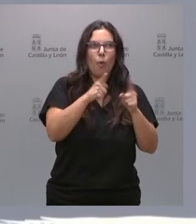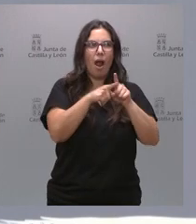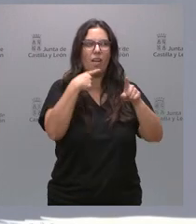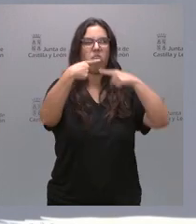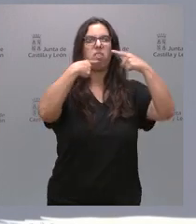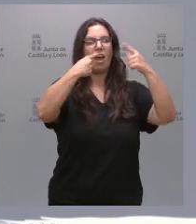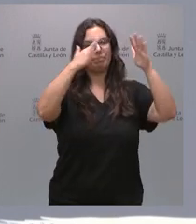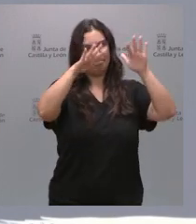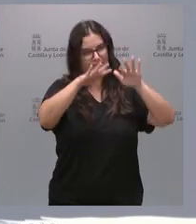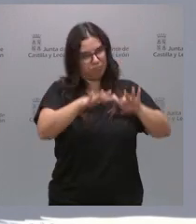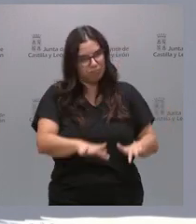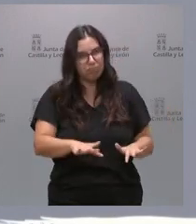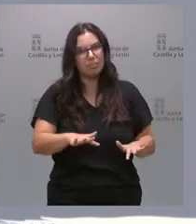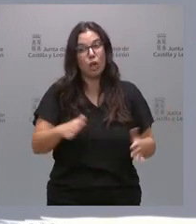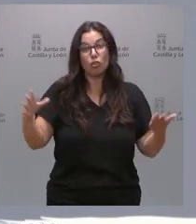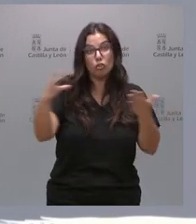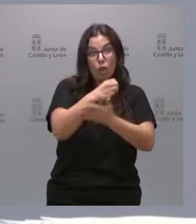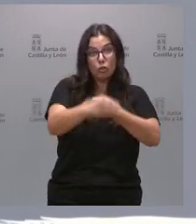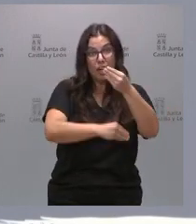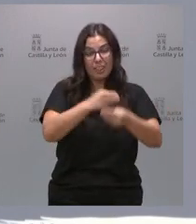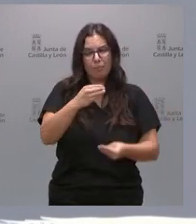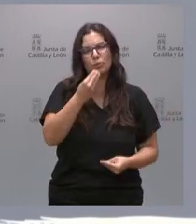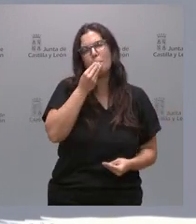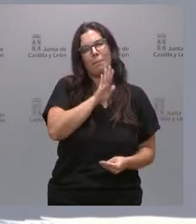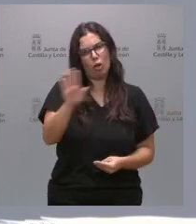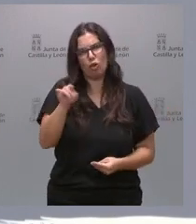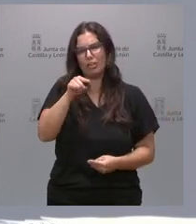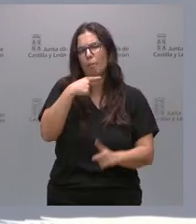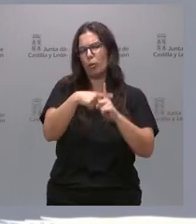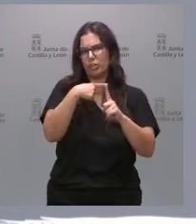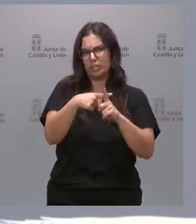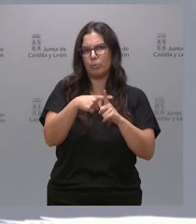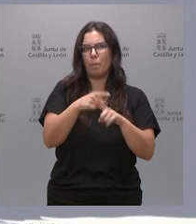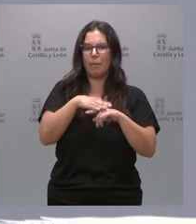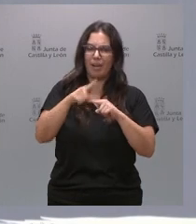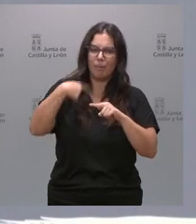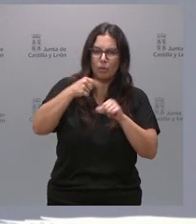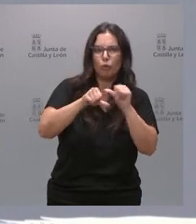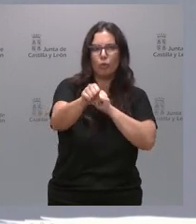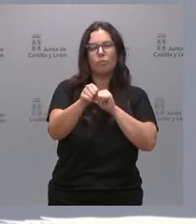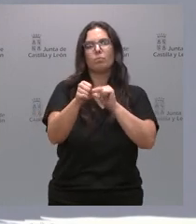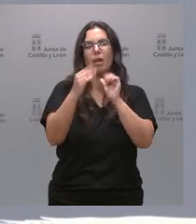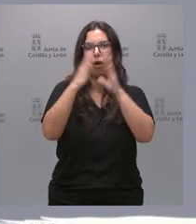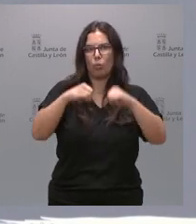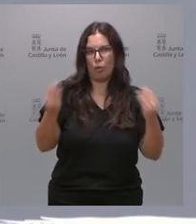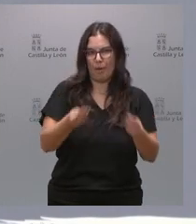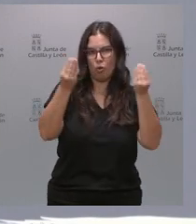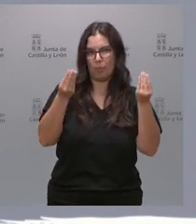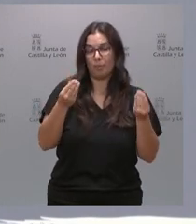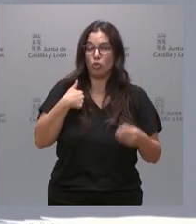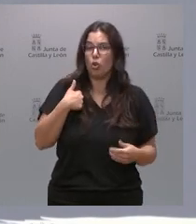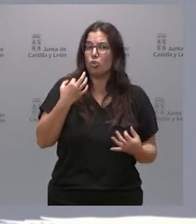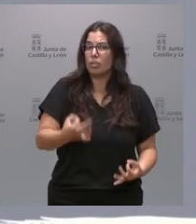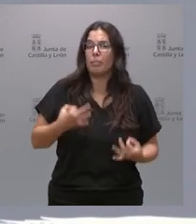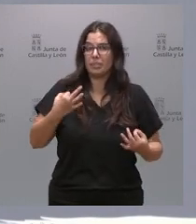calificativos por parte de todas las organizaciones que forman parte del diálogo social Pues siempre es positivo para alcanzar nuevos acuerdos yo siempre soy partidario Y así también